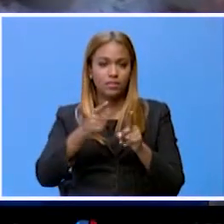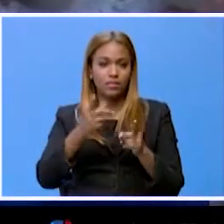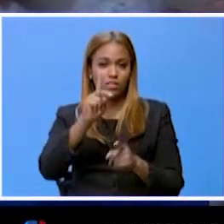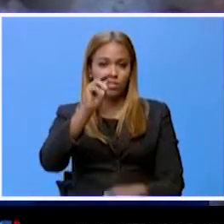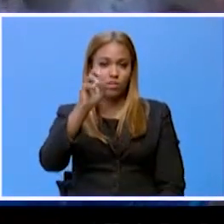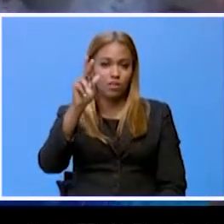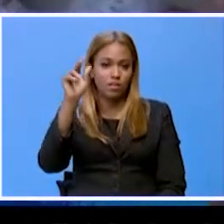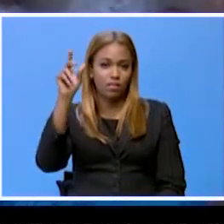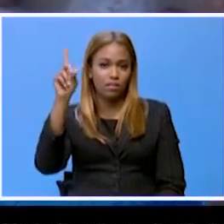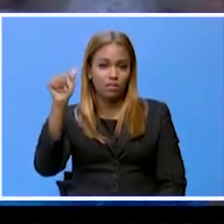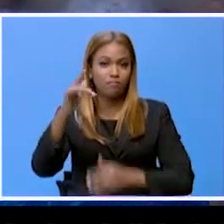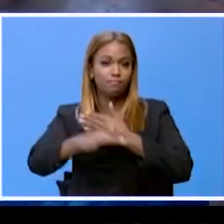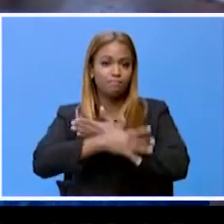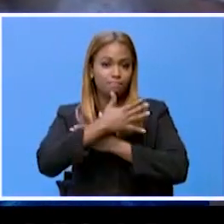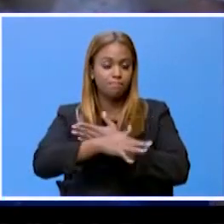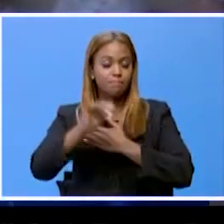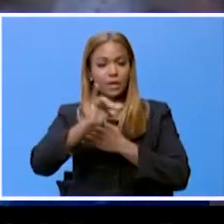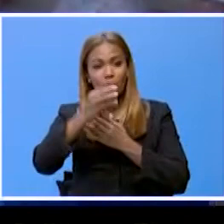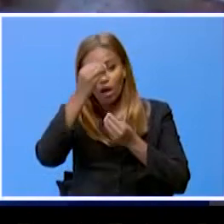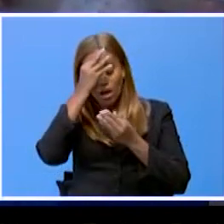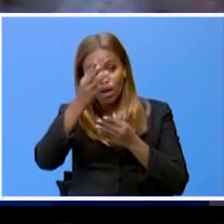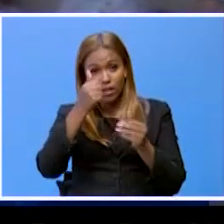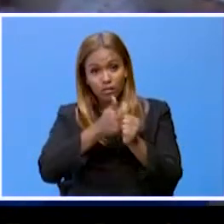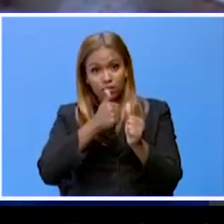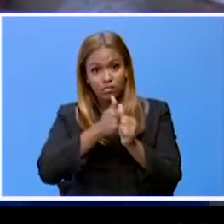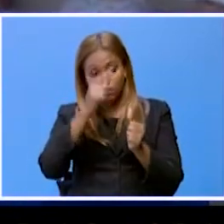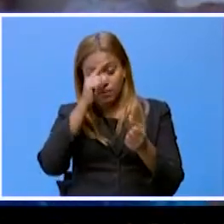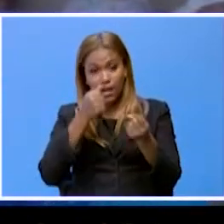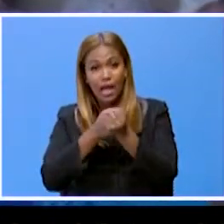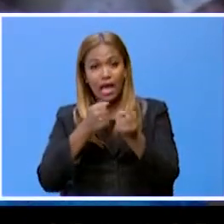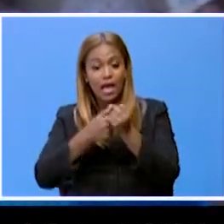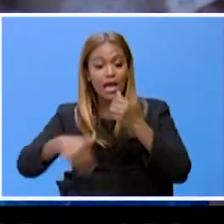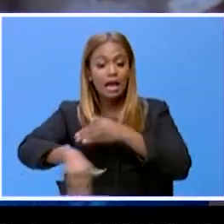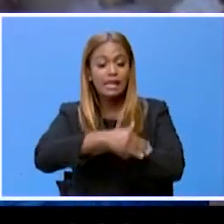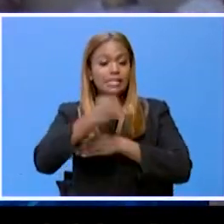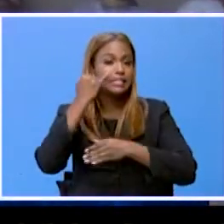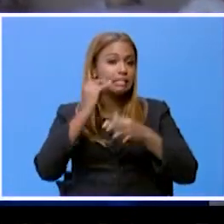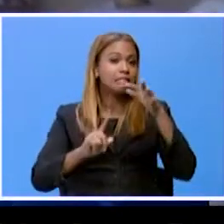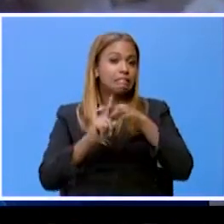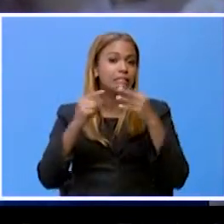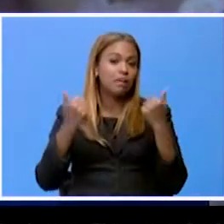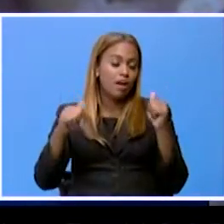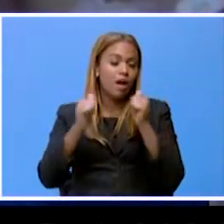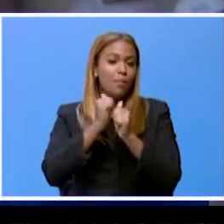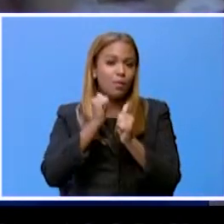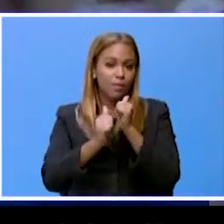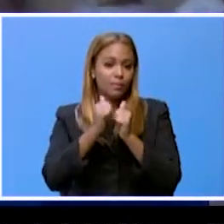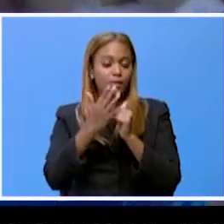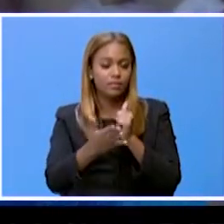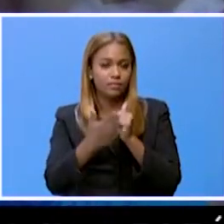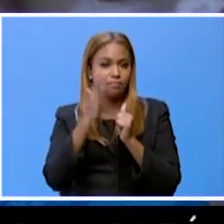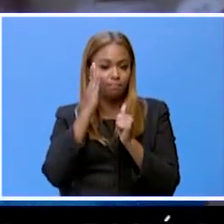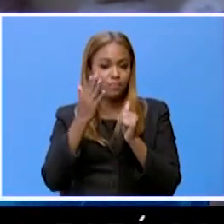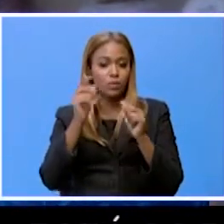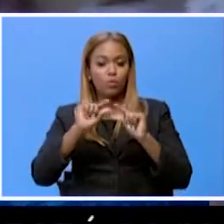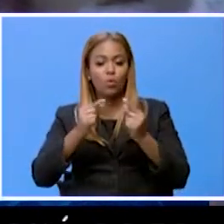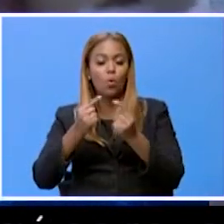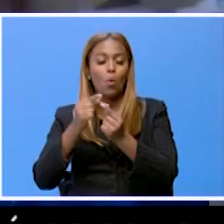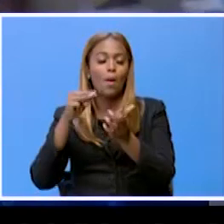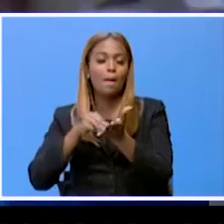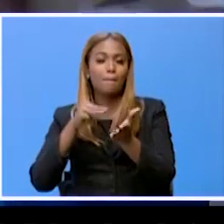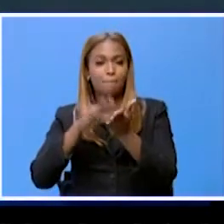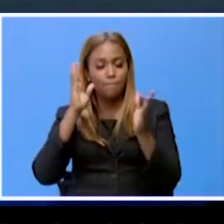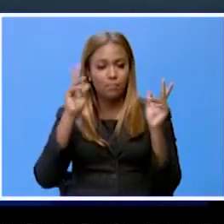Dorada. De igual manera habrán otros módulos de auxilio viales, como es el caso de las Javillas, y frente a playa Dorada habrán unidades médicas que